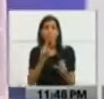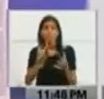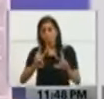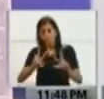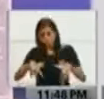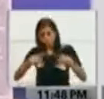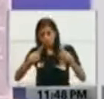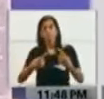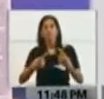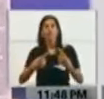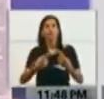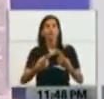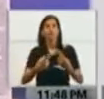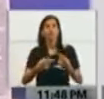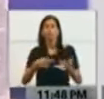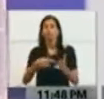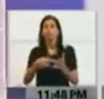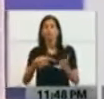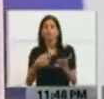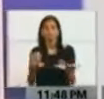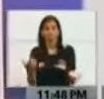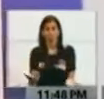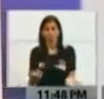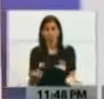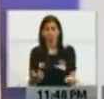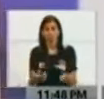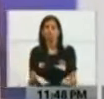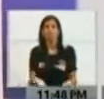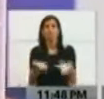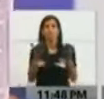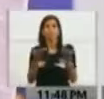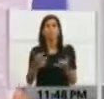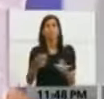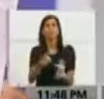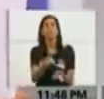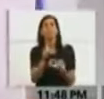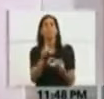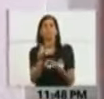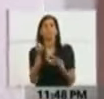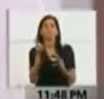registro privado. Habla Carlos Guillermo Rangel. ¿Qué hizo Lucinchi después?